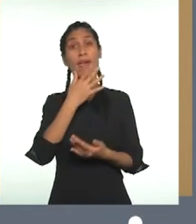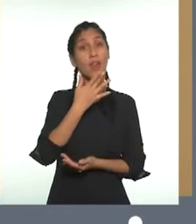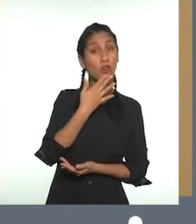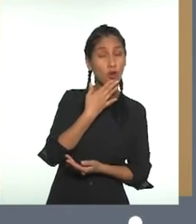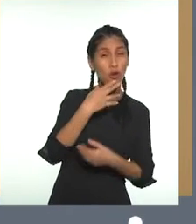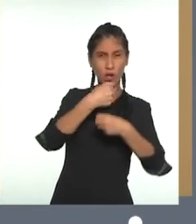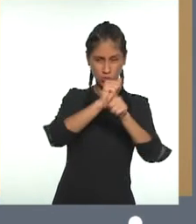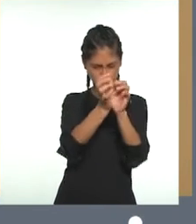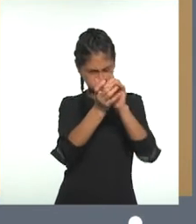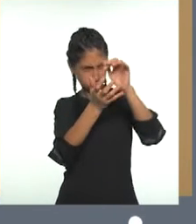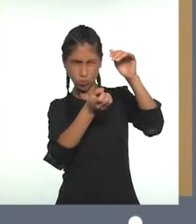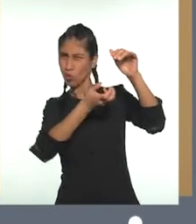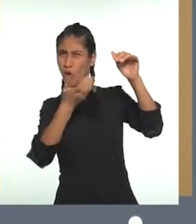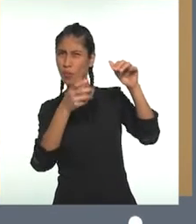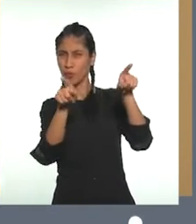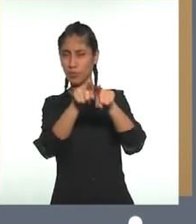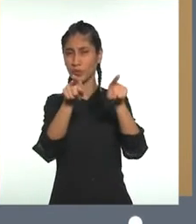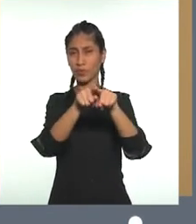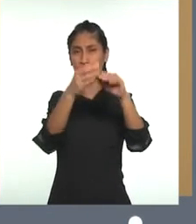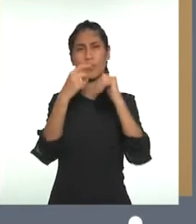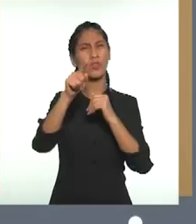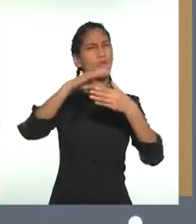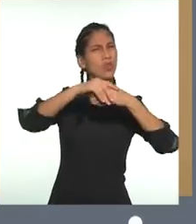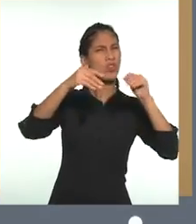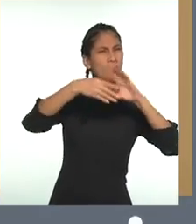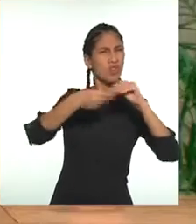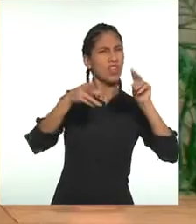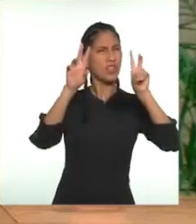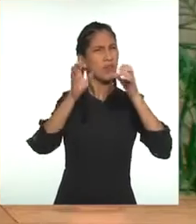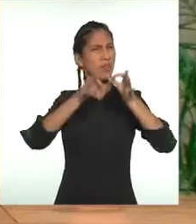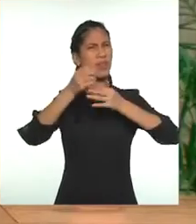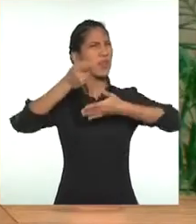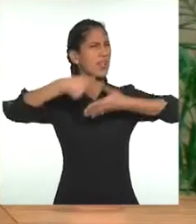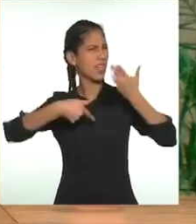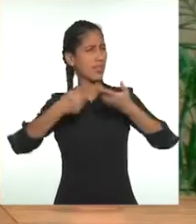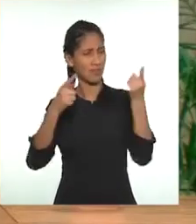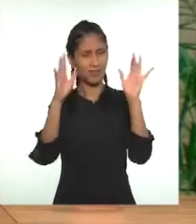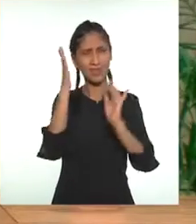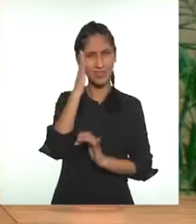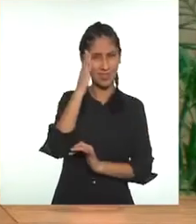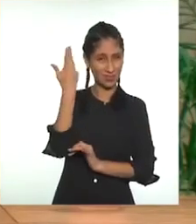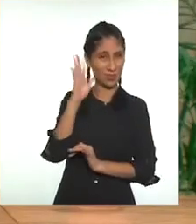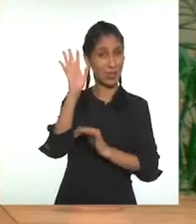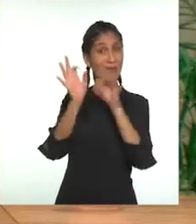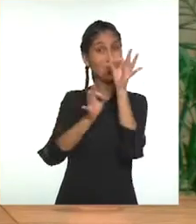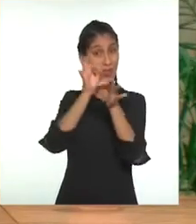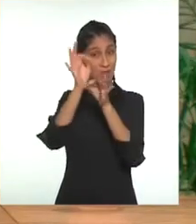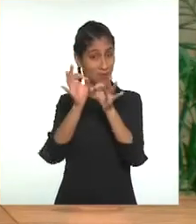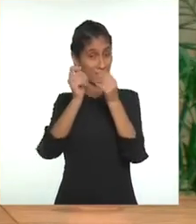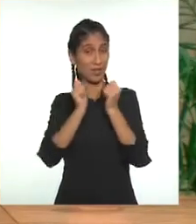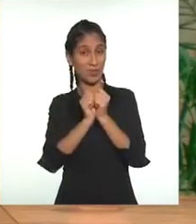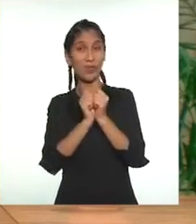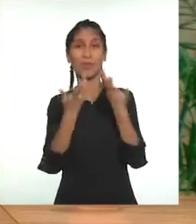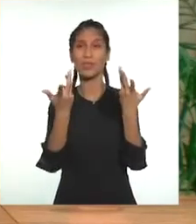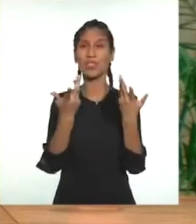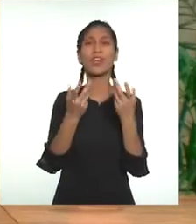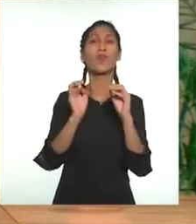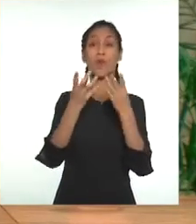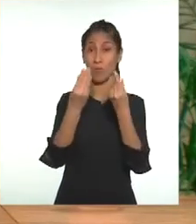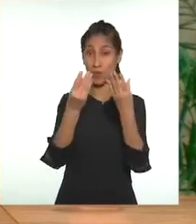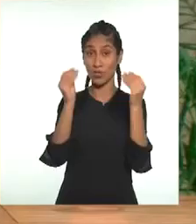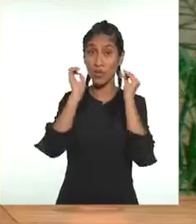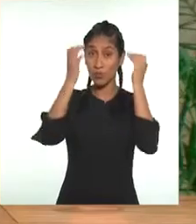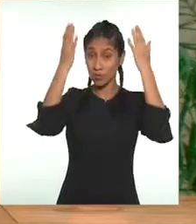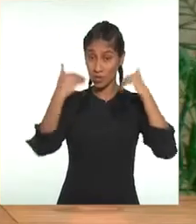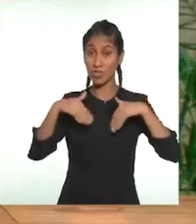estaría bueno que decidan de qué se trata su historia. Creo que ya lo sabemos. Hemos estado hablando de la participación que han logrado